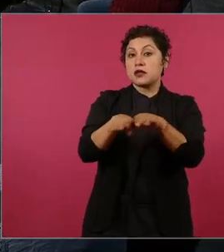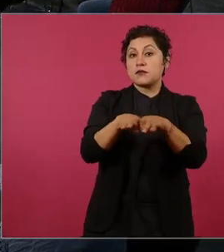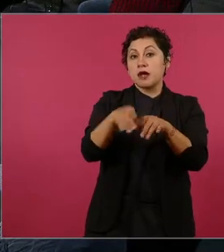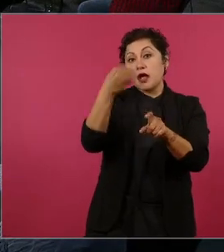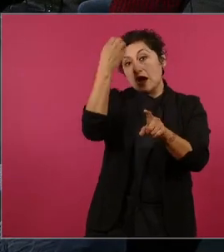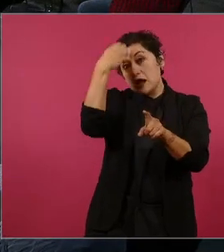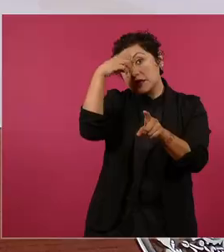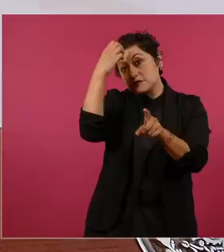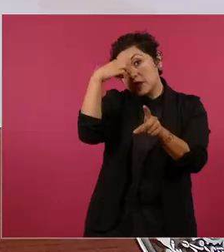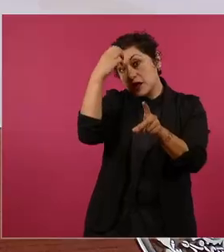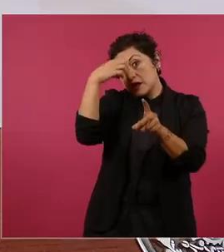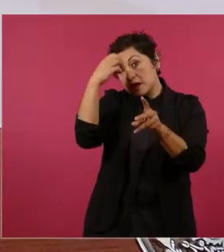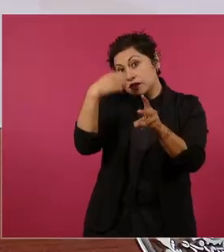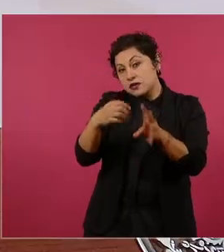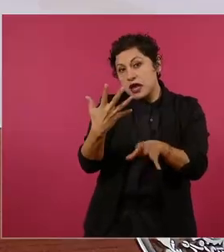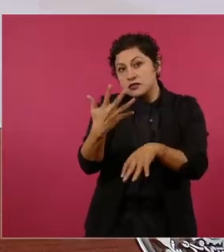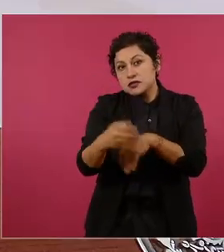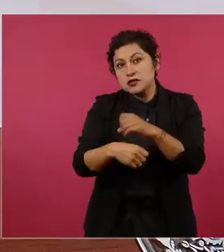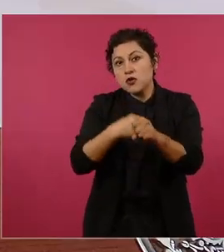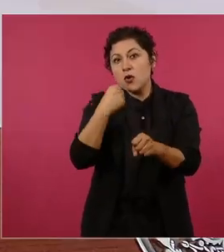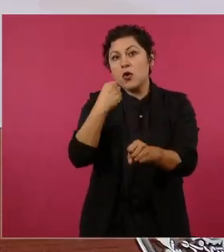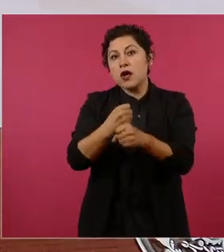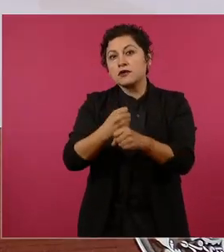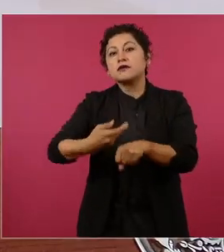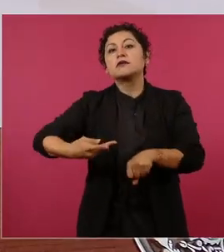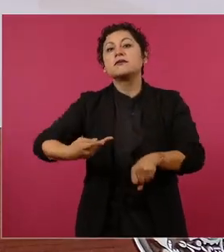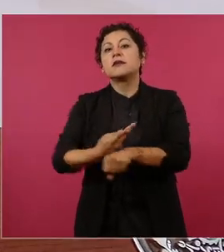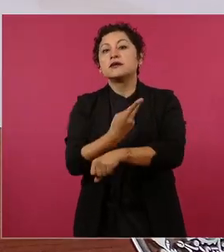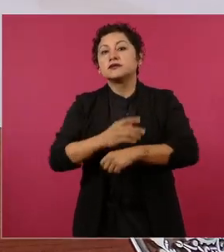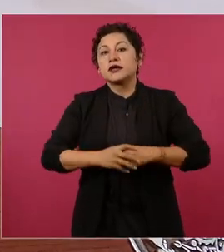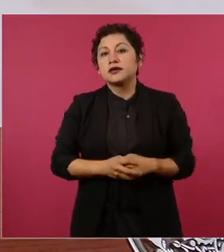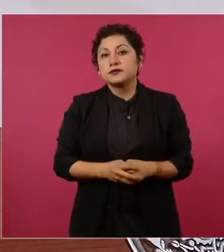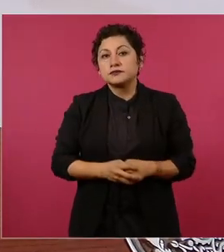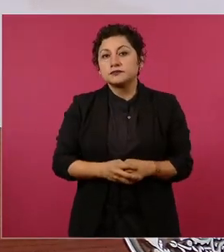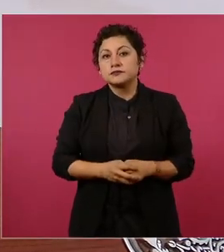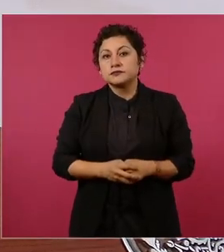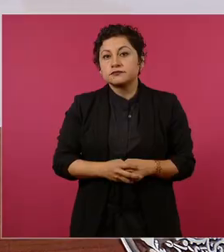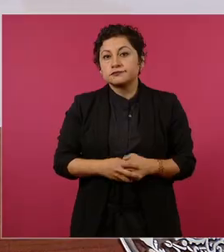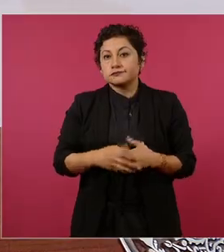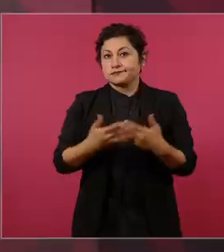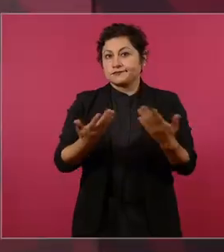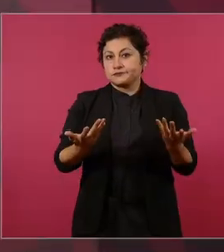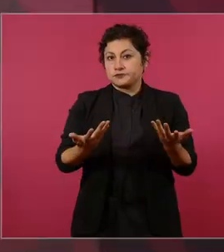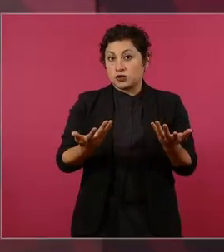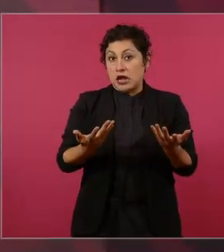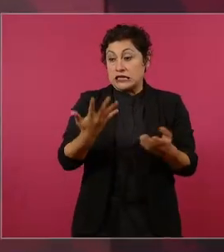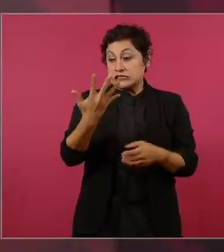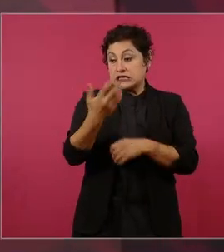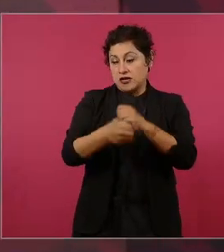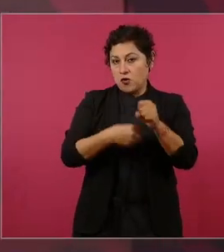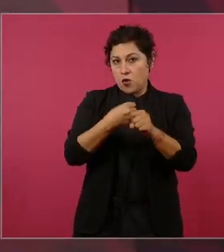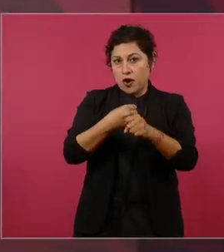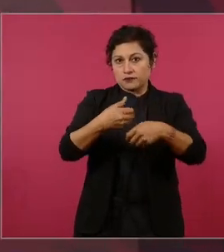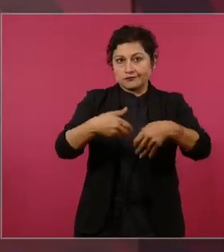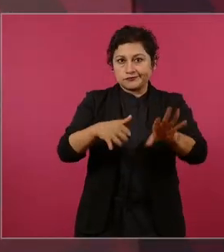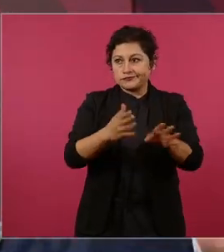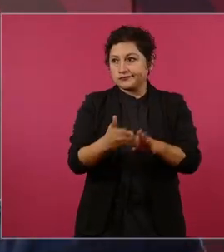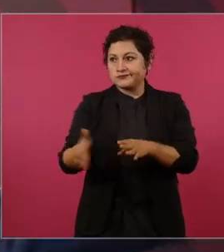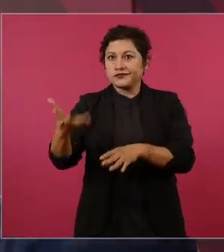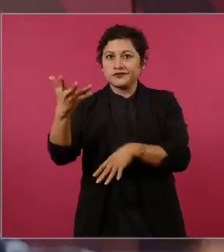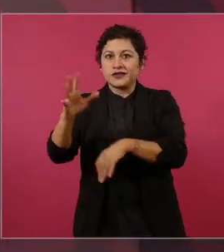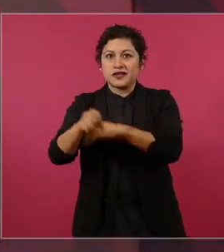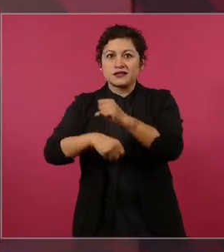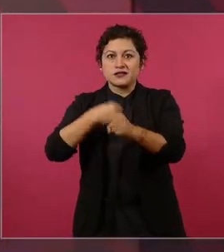antes casi en todos los requisitos están 10 años de experiencia. Ya los 10 años ya